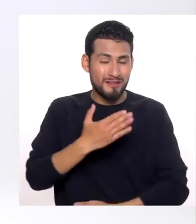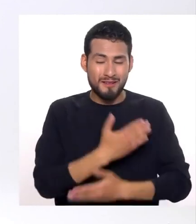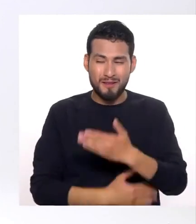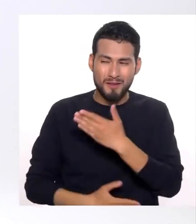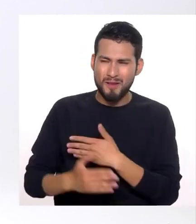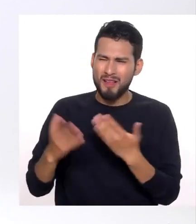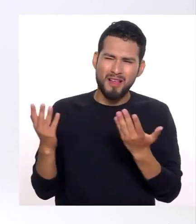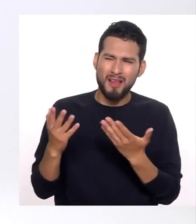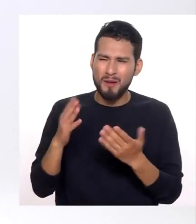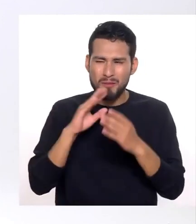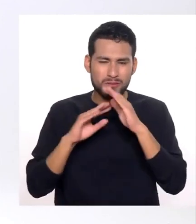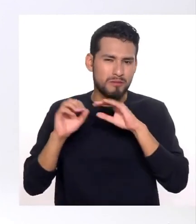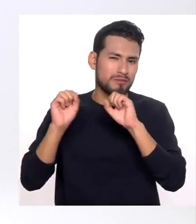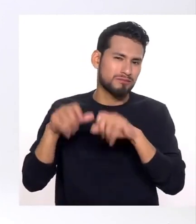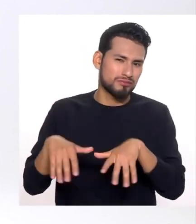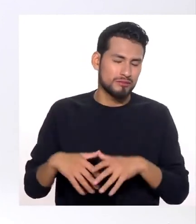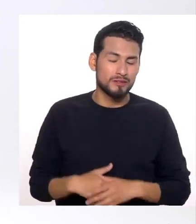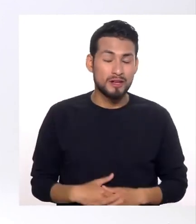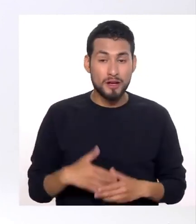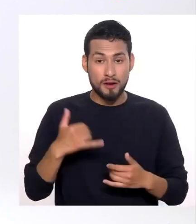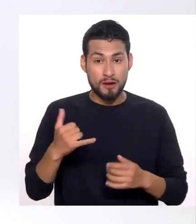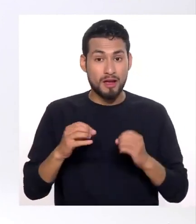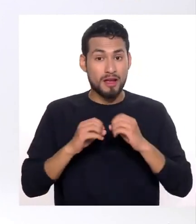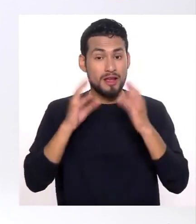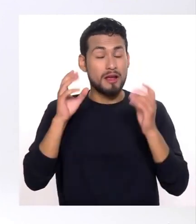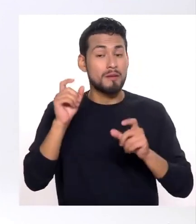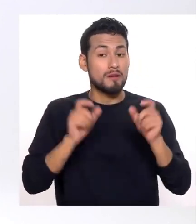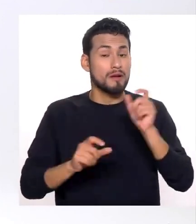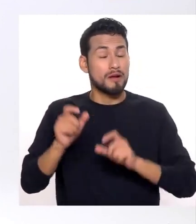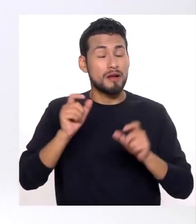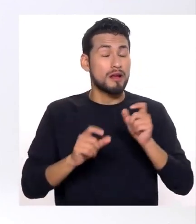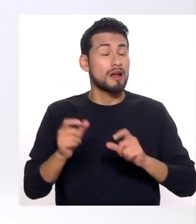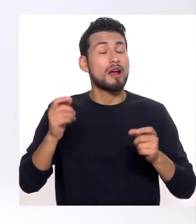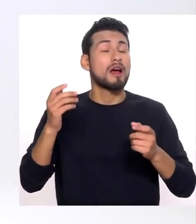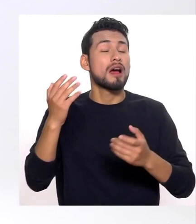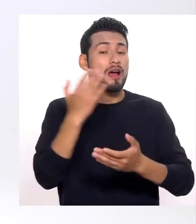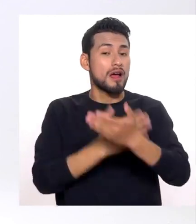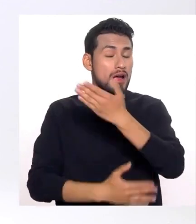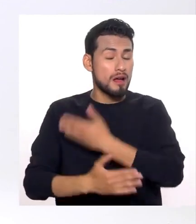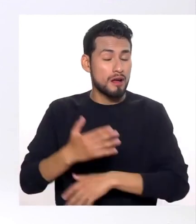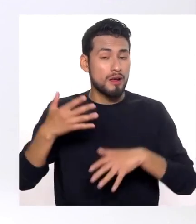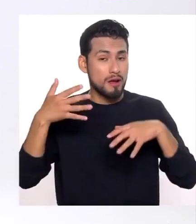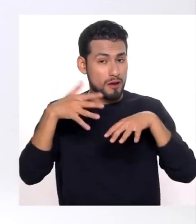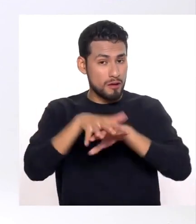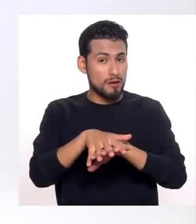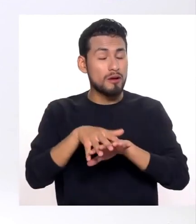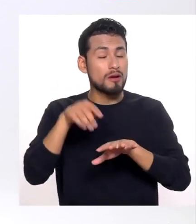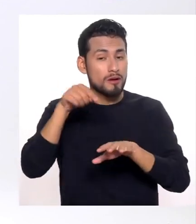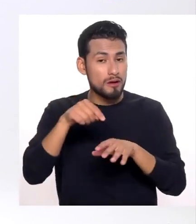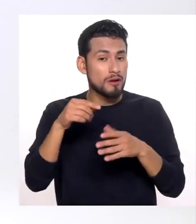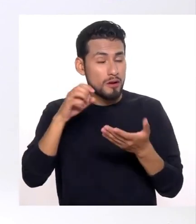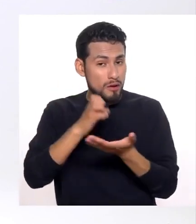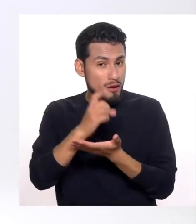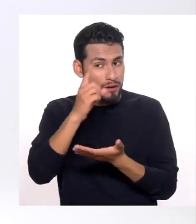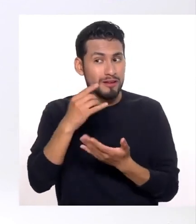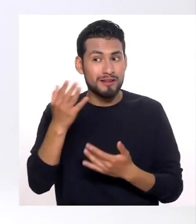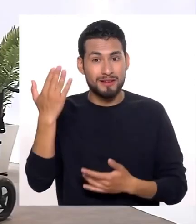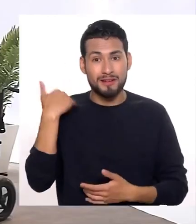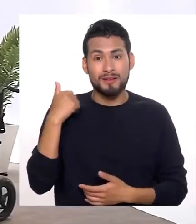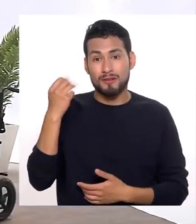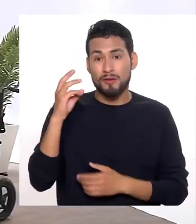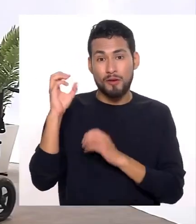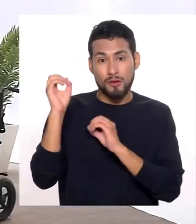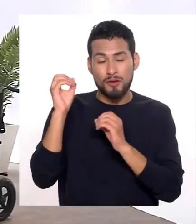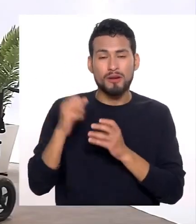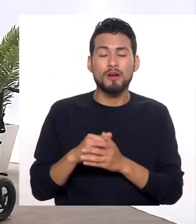discapacidad. Y a propósito del Día de la Educación Inclusiva, que se conmemoró el 16 de octubre, Doris Costa, especialista